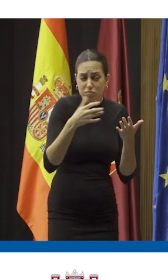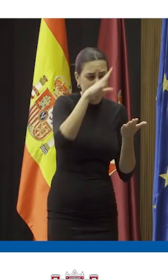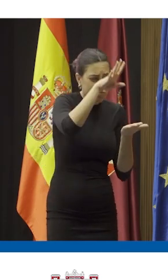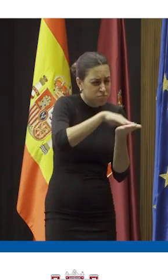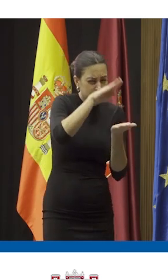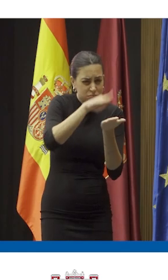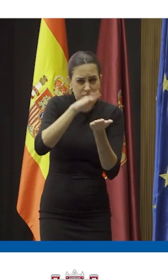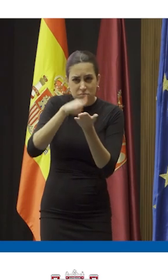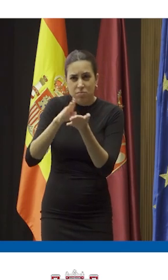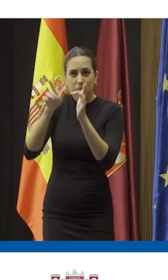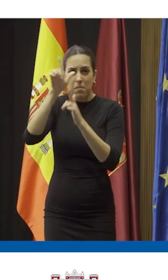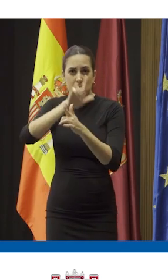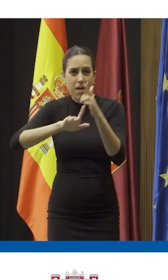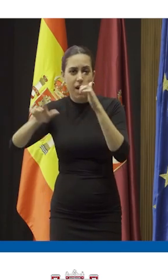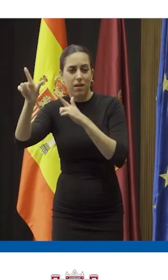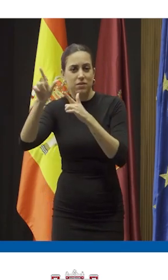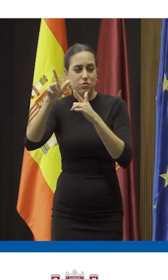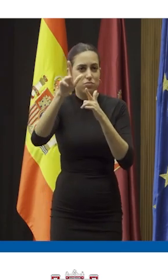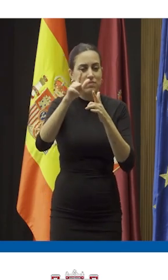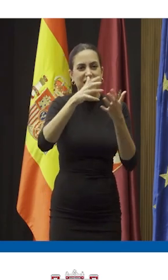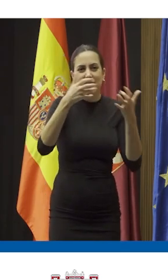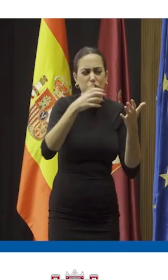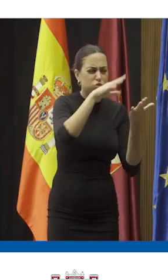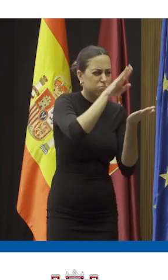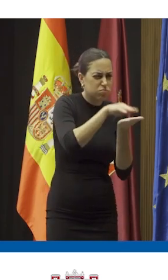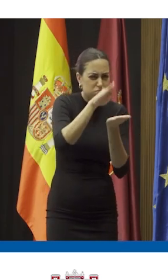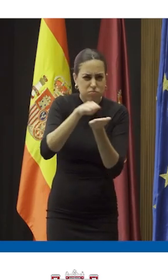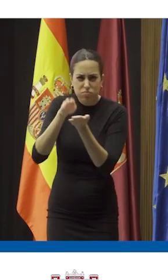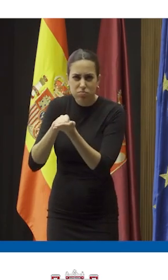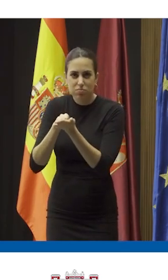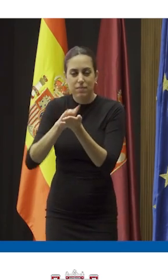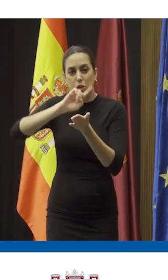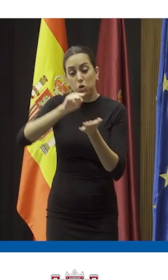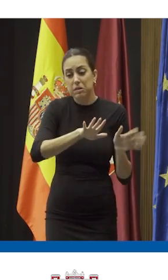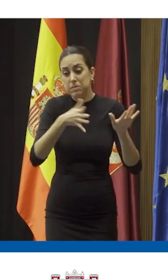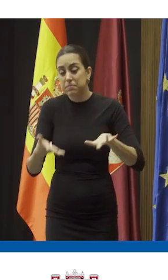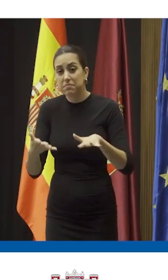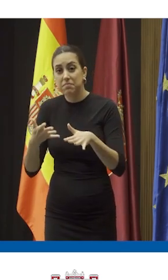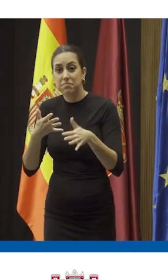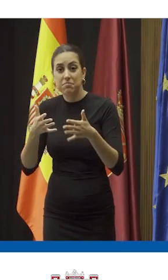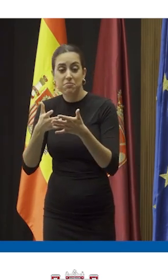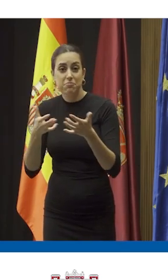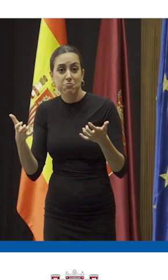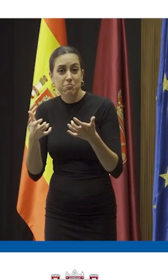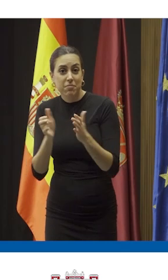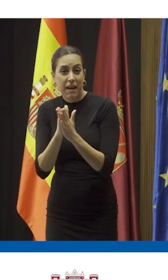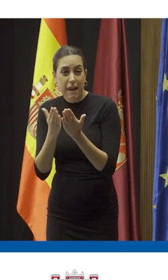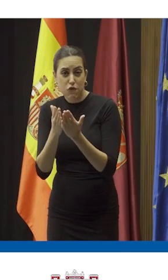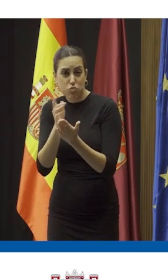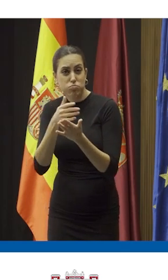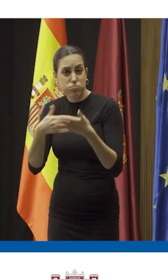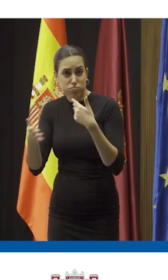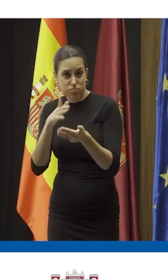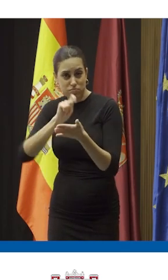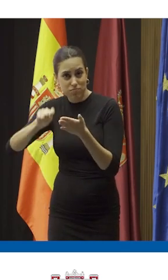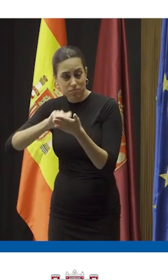en sus muchos viajes como pretor que era del Imperio Romano. Pero la enciclopedia de Celso. De hecho, hay toda